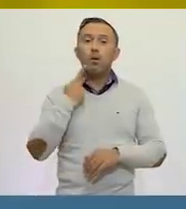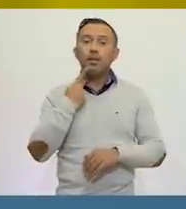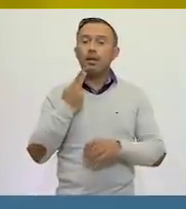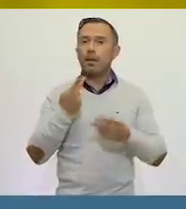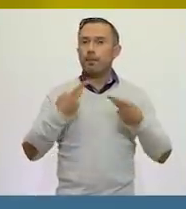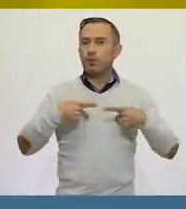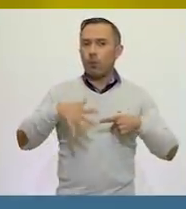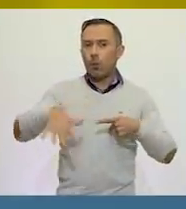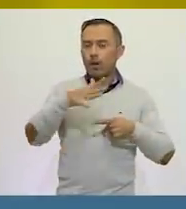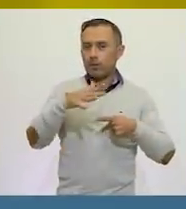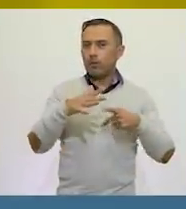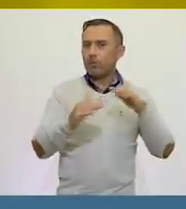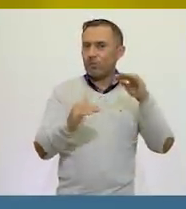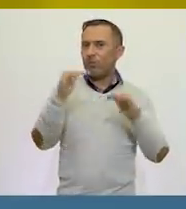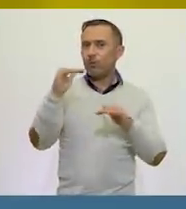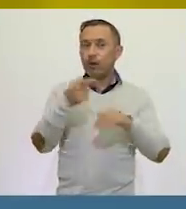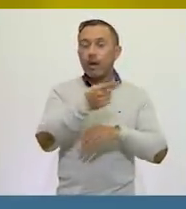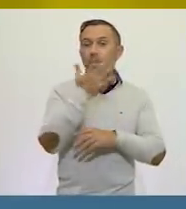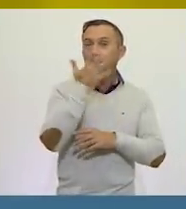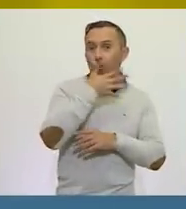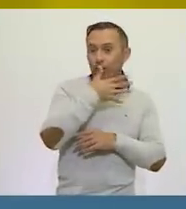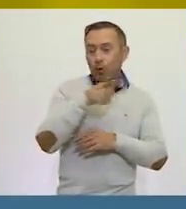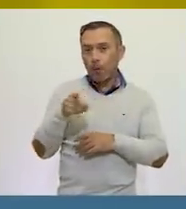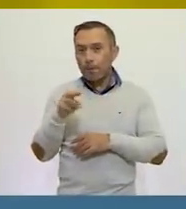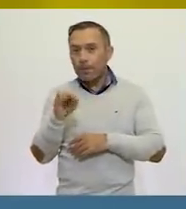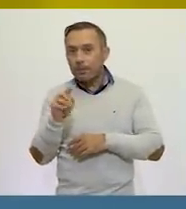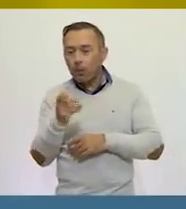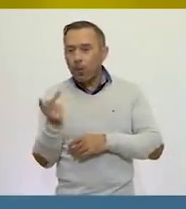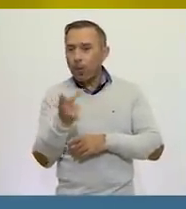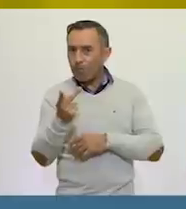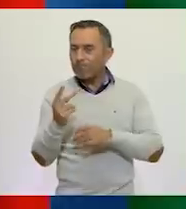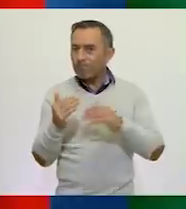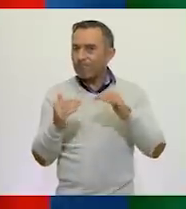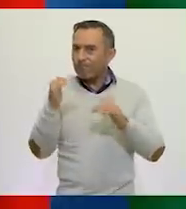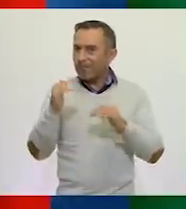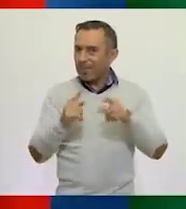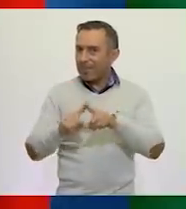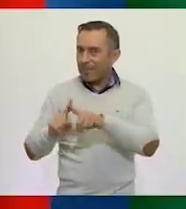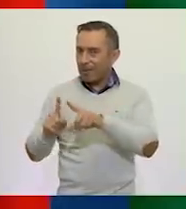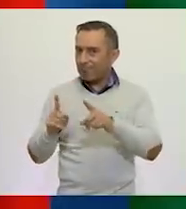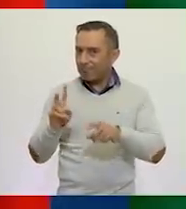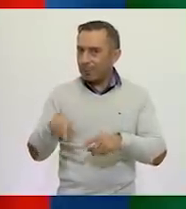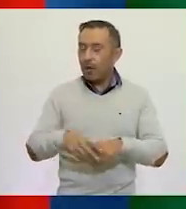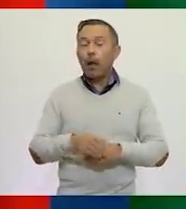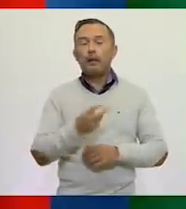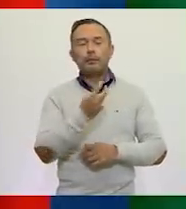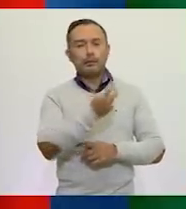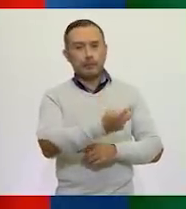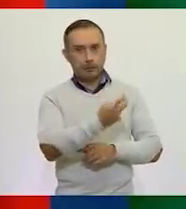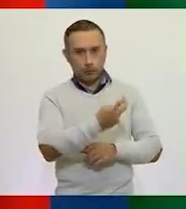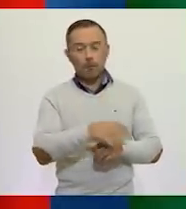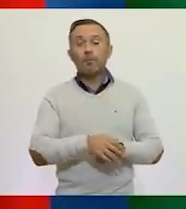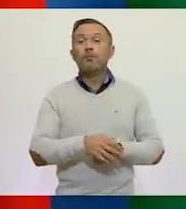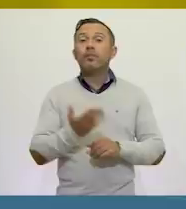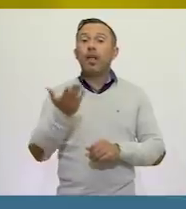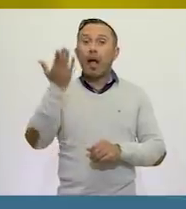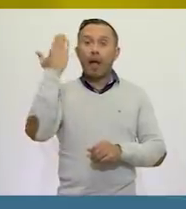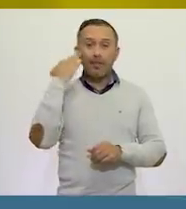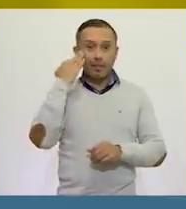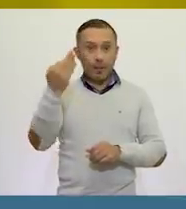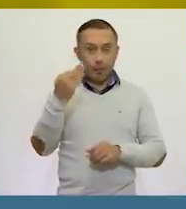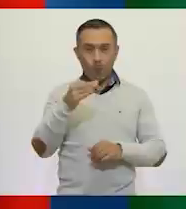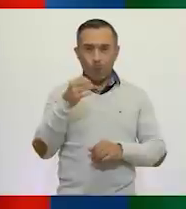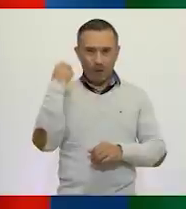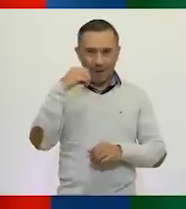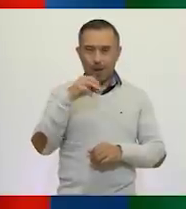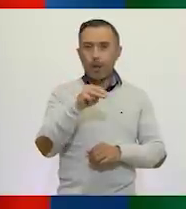la que tenían los zapotecas, pero con varias similitudes, ¿verdad? Así es, Juan Carlos. A diferencia de la época de Monte Albán, cuando